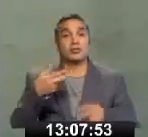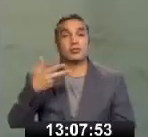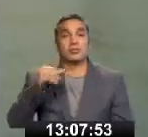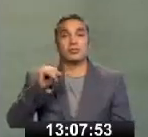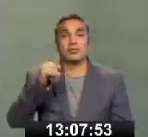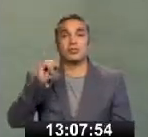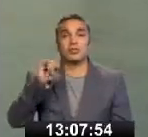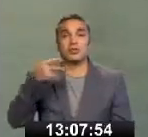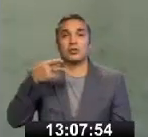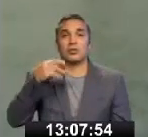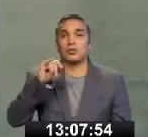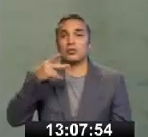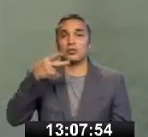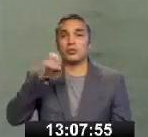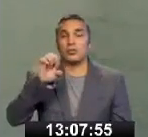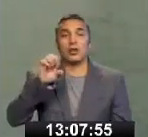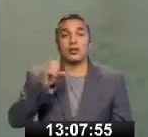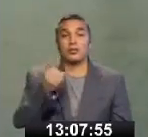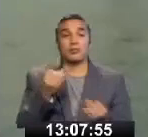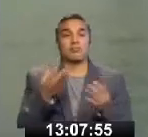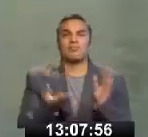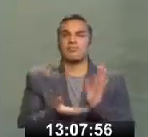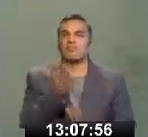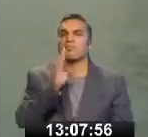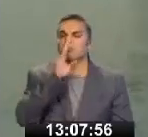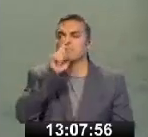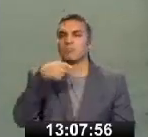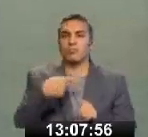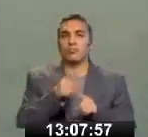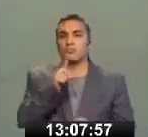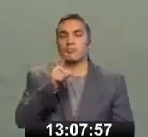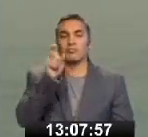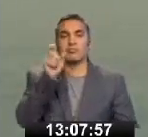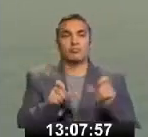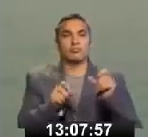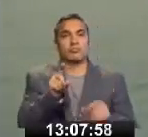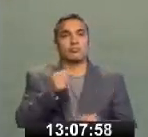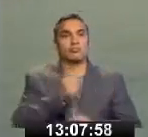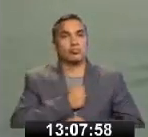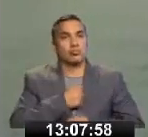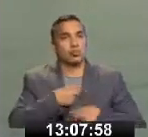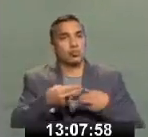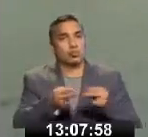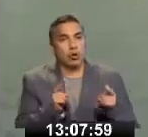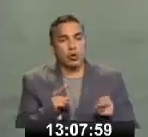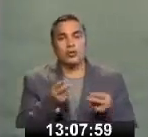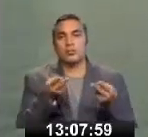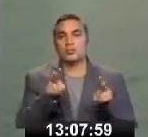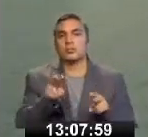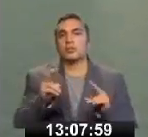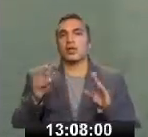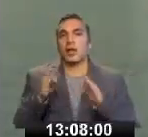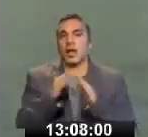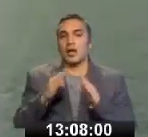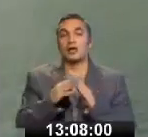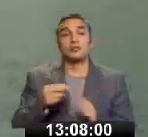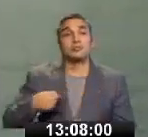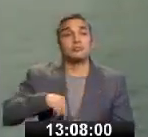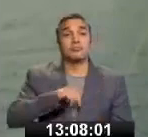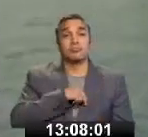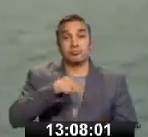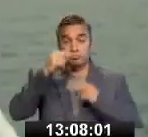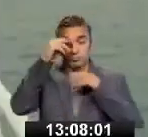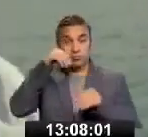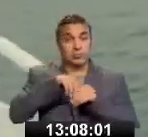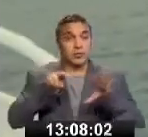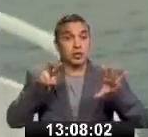a este lugar. Pero siempre se habla de que el número es mayor, tomando en consideración personas que son dueñas de departamentos y también de viviendas. Nosotros en el